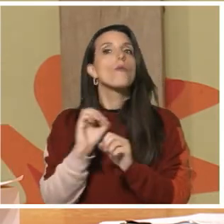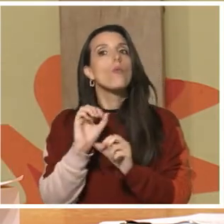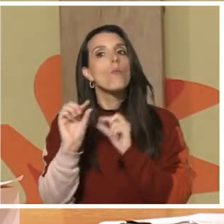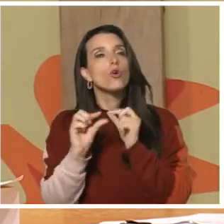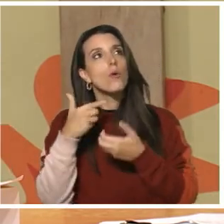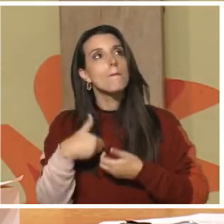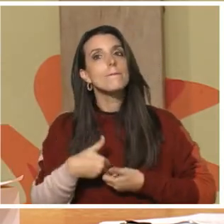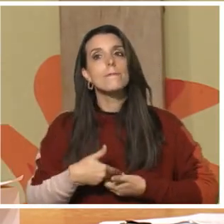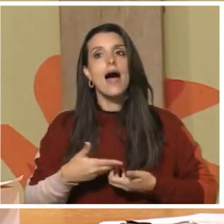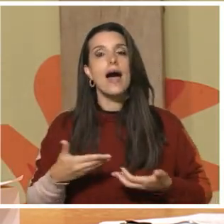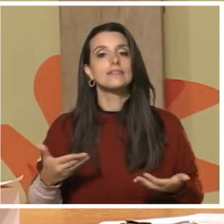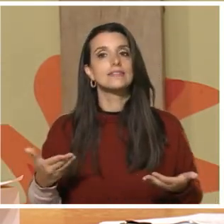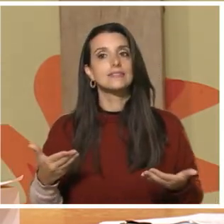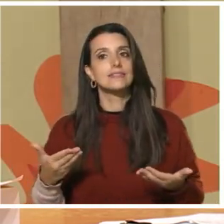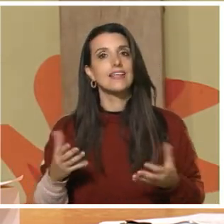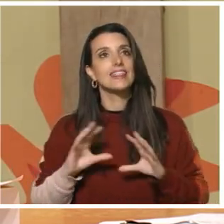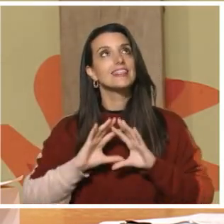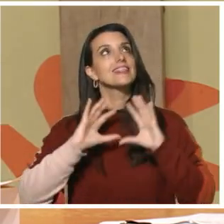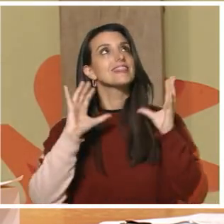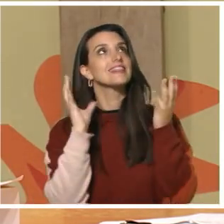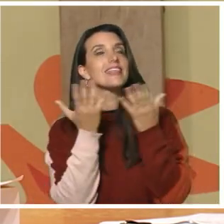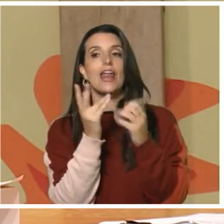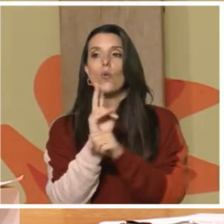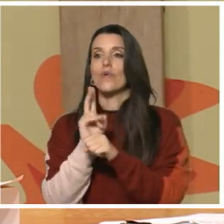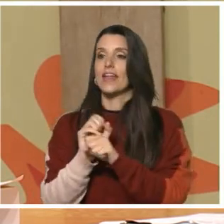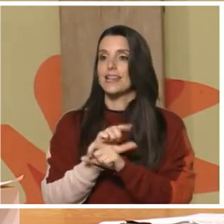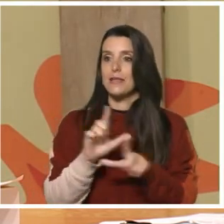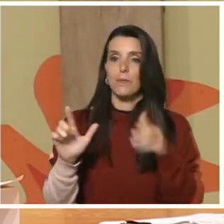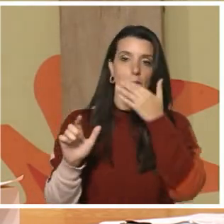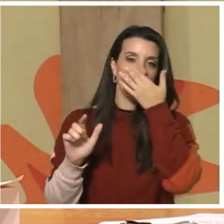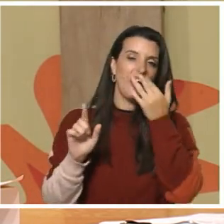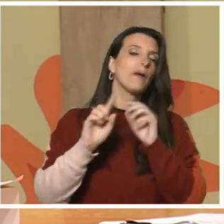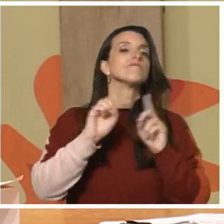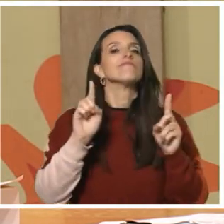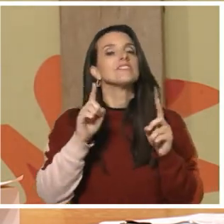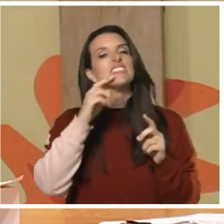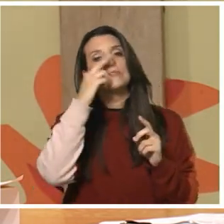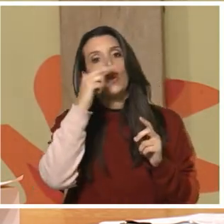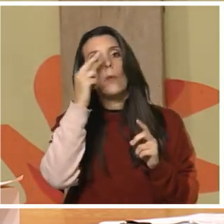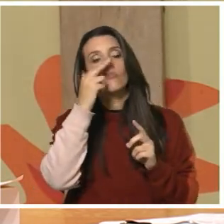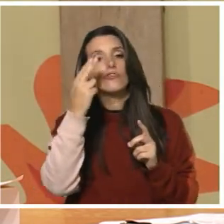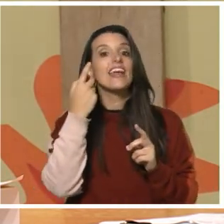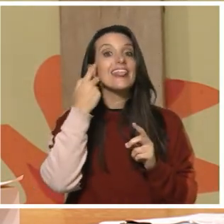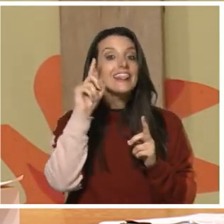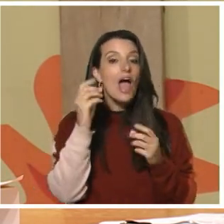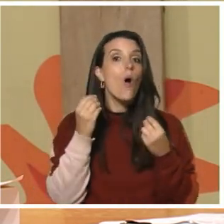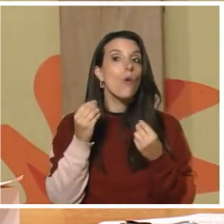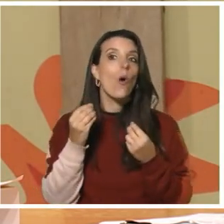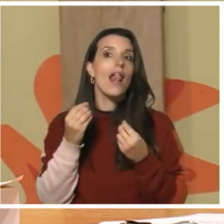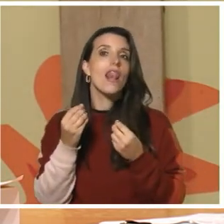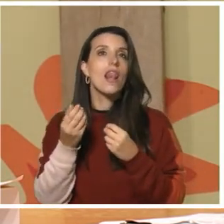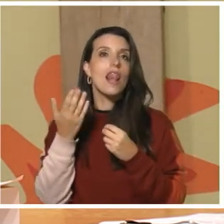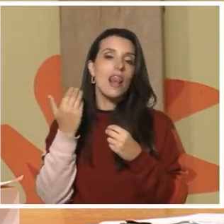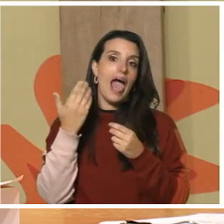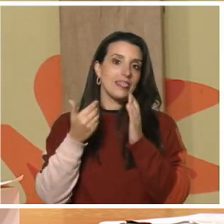poquito más nuestro planeta Tierra más limpio, sin tanta contaminación, ¿verdad? La idea del Festival Green fue creado en